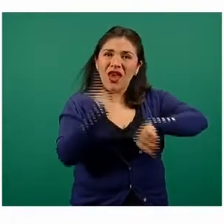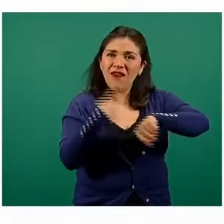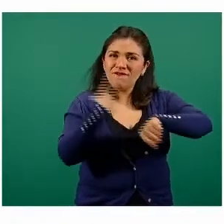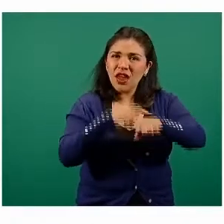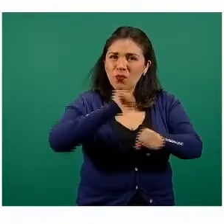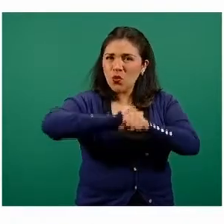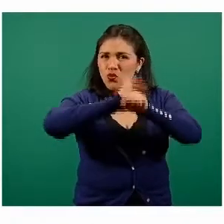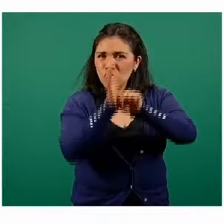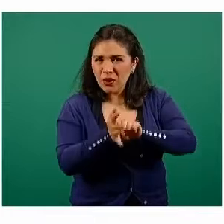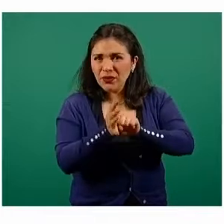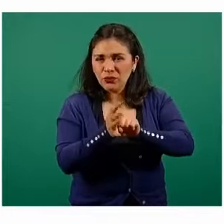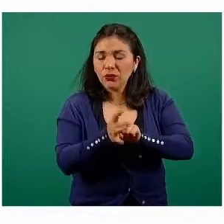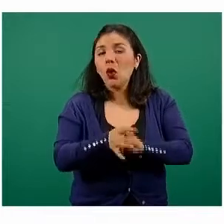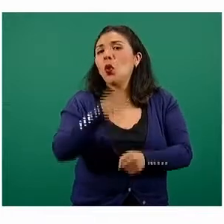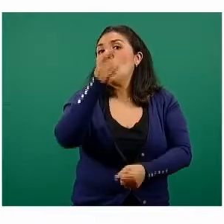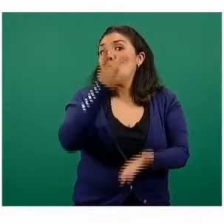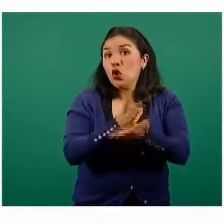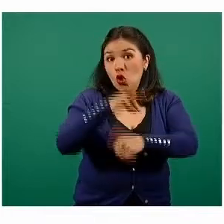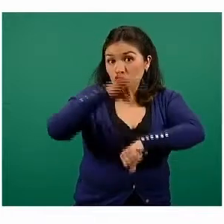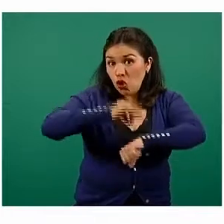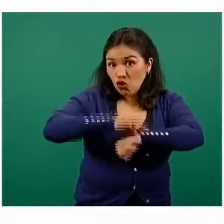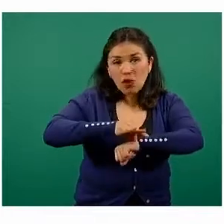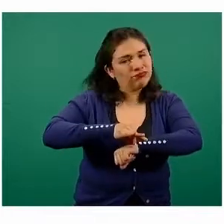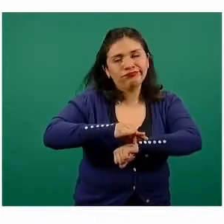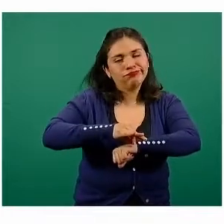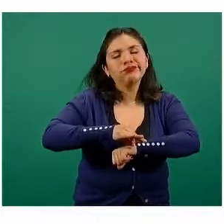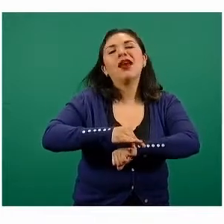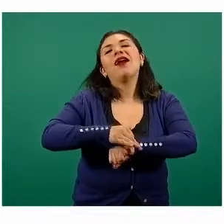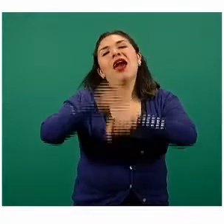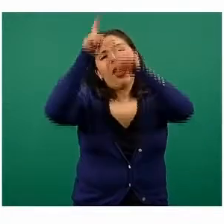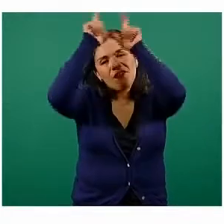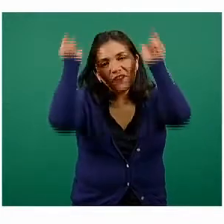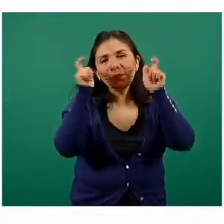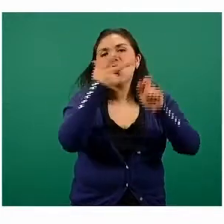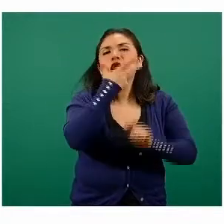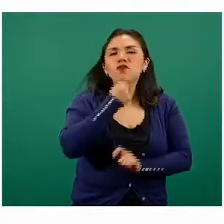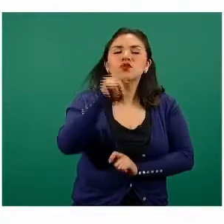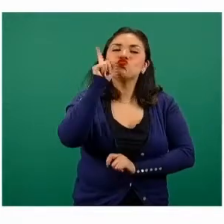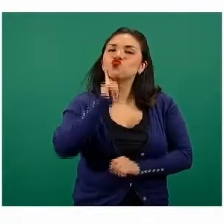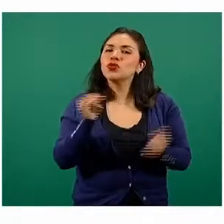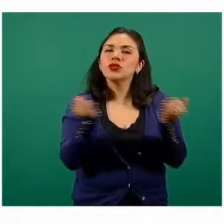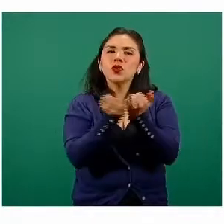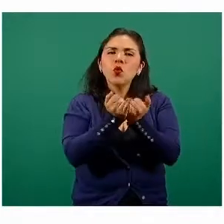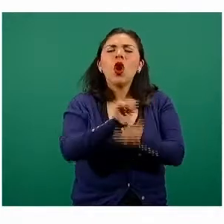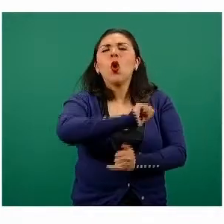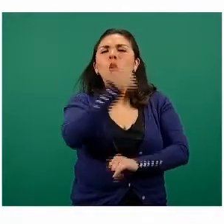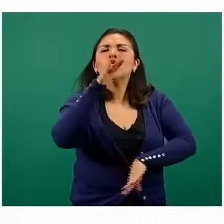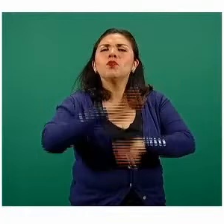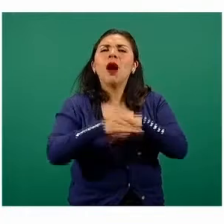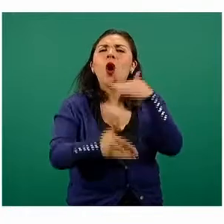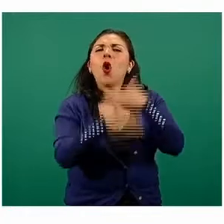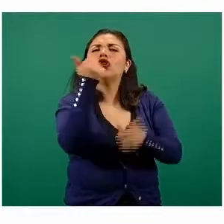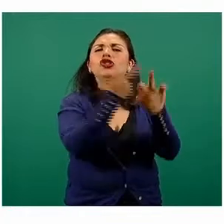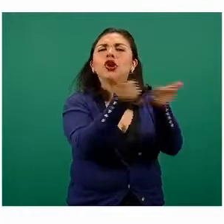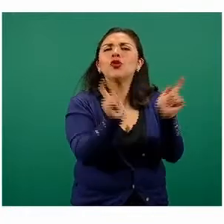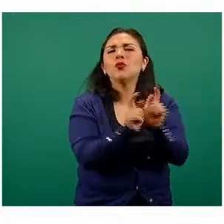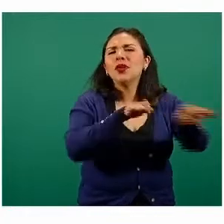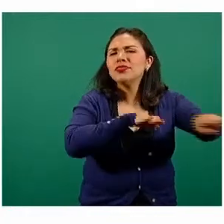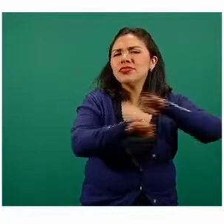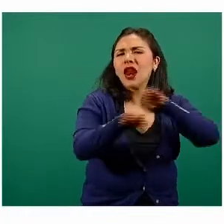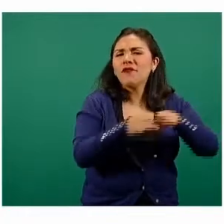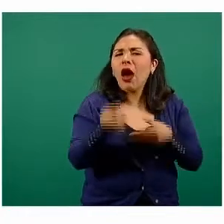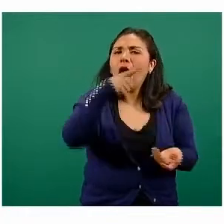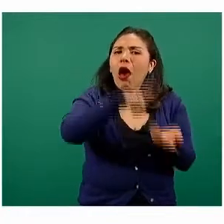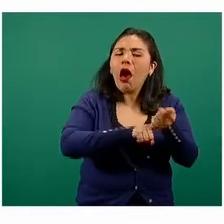equipo clínico, no solamente médicos y médicas y enfermeras y enfermeros, sino 11 categorías laborales que están directamente en las